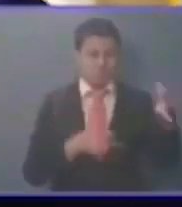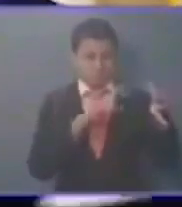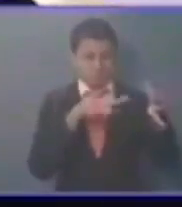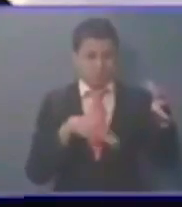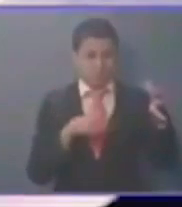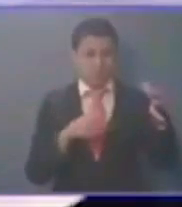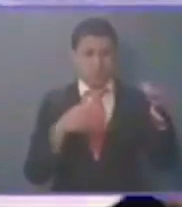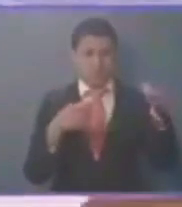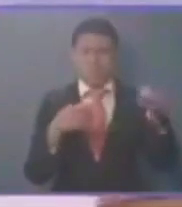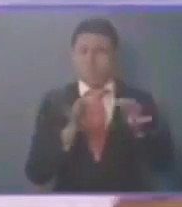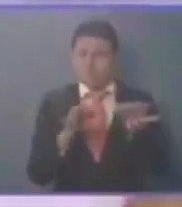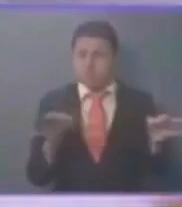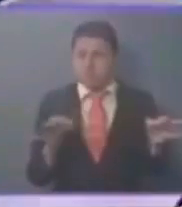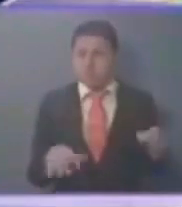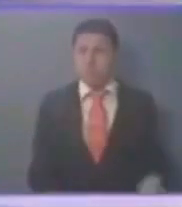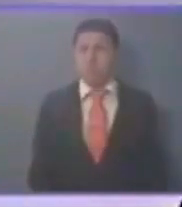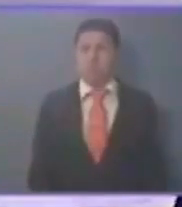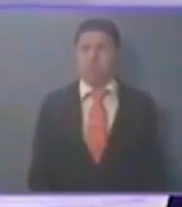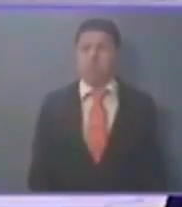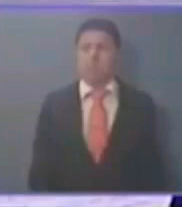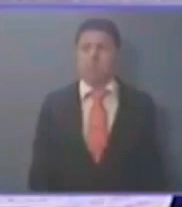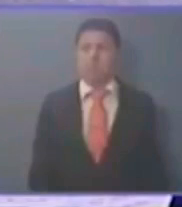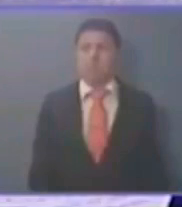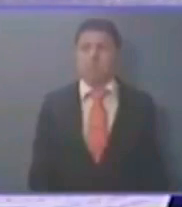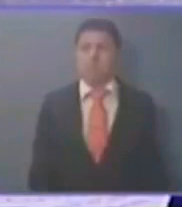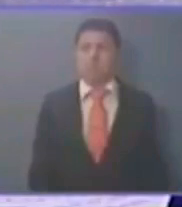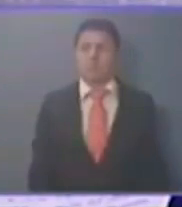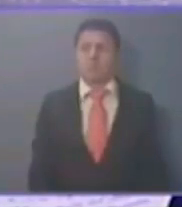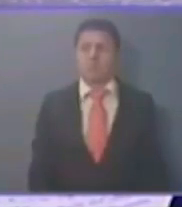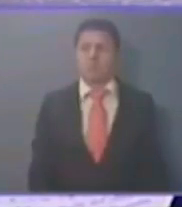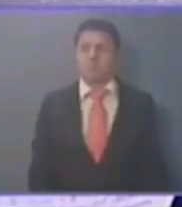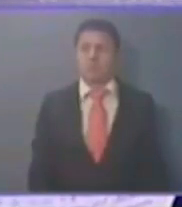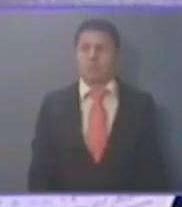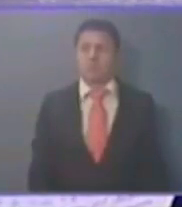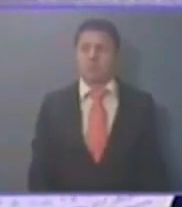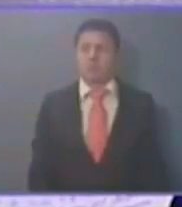Que la han suprimido.